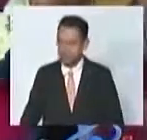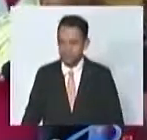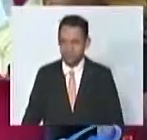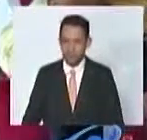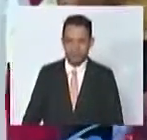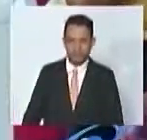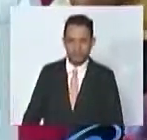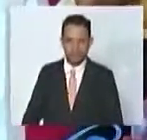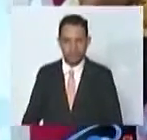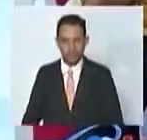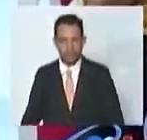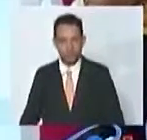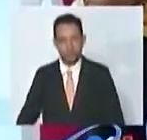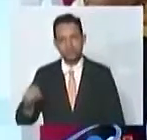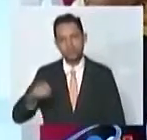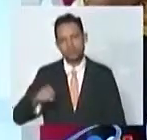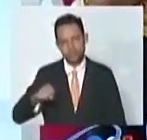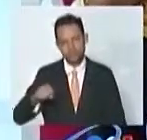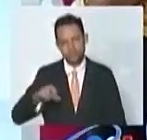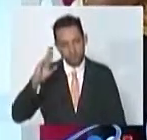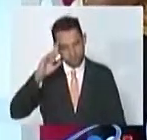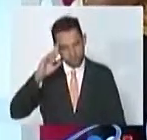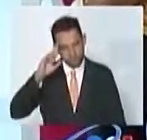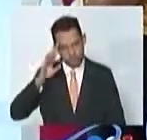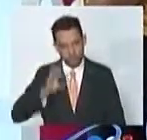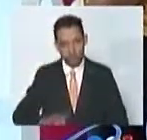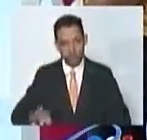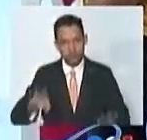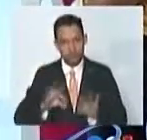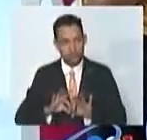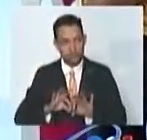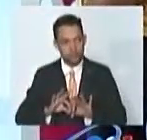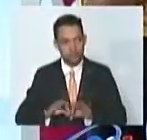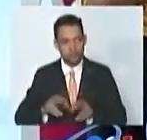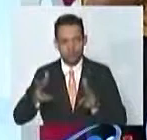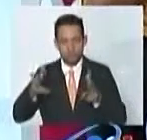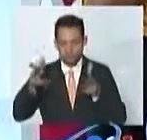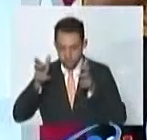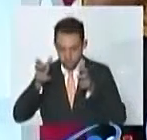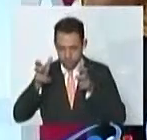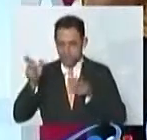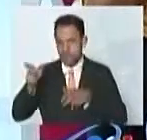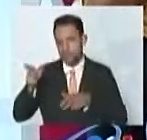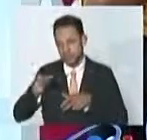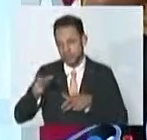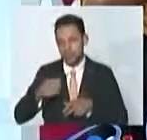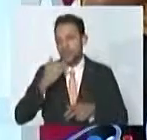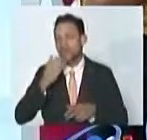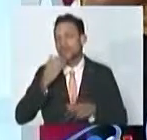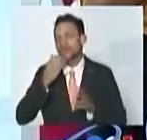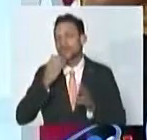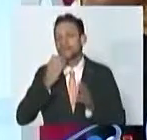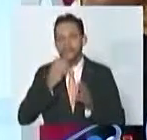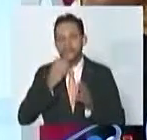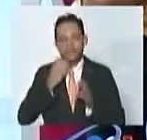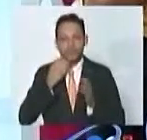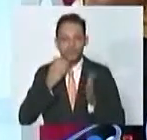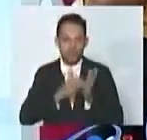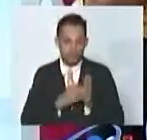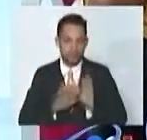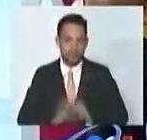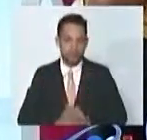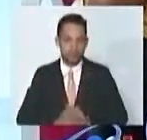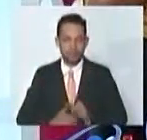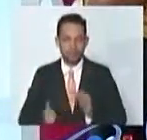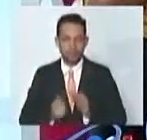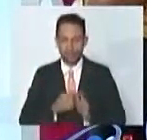Bueno, importantísimo la retroalimentación que hablaba Cristel. Si yo tengo